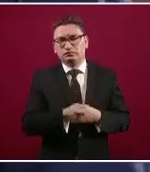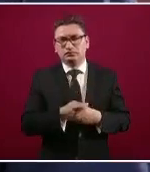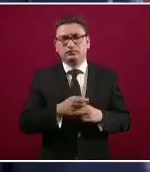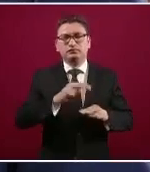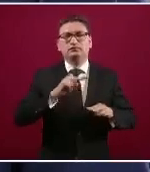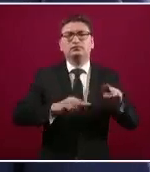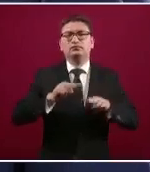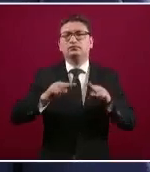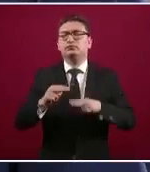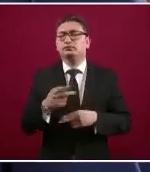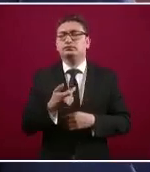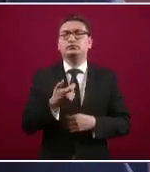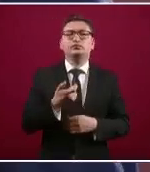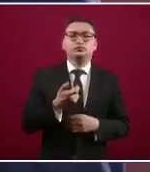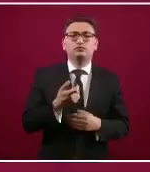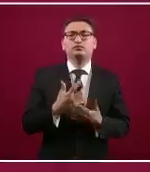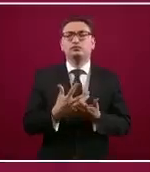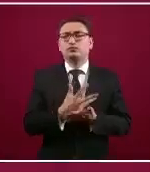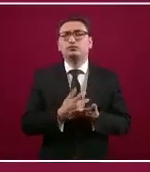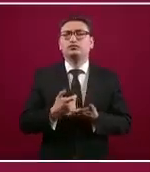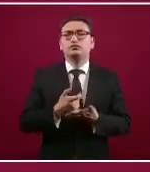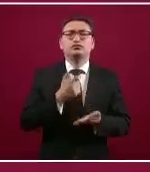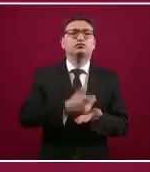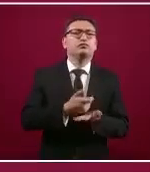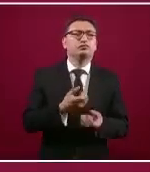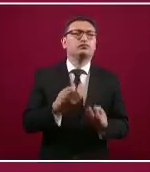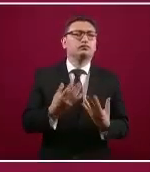sobre cuánto van a ganar.